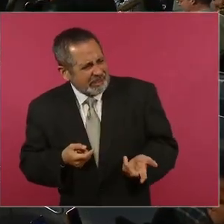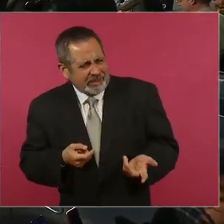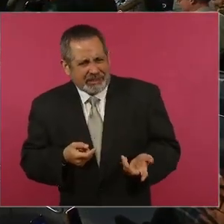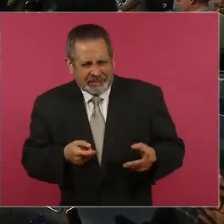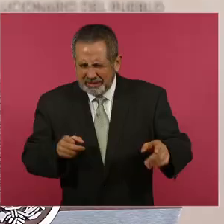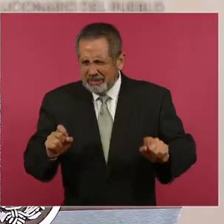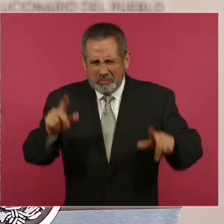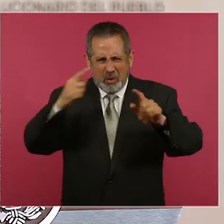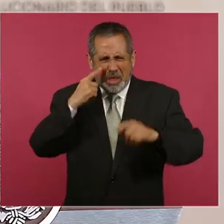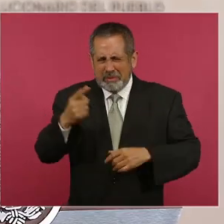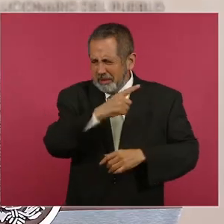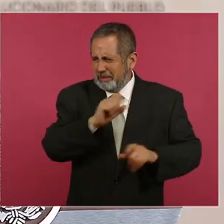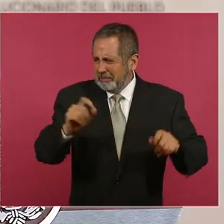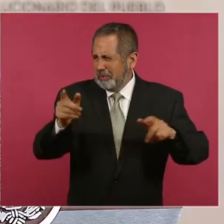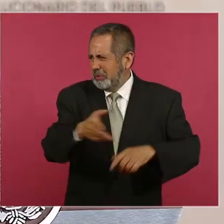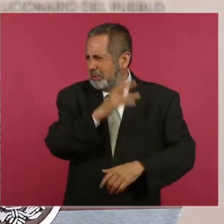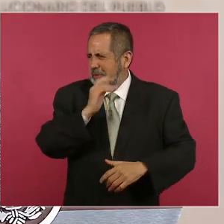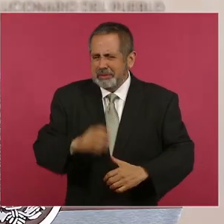Ponlo.